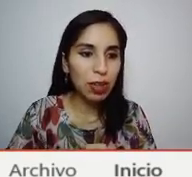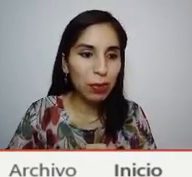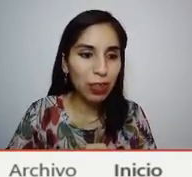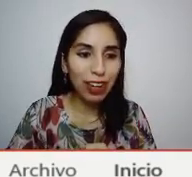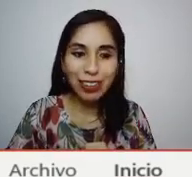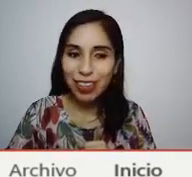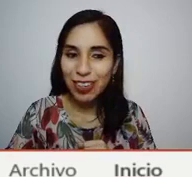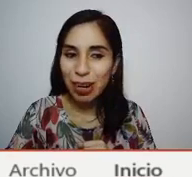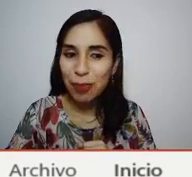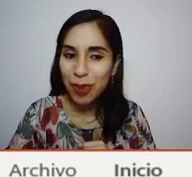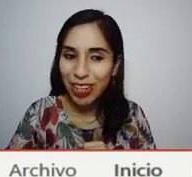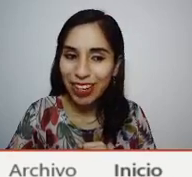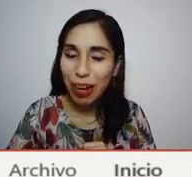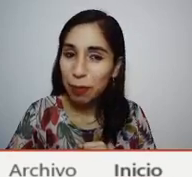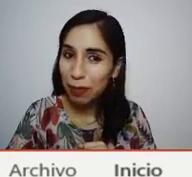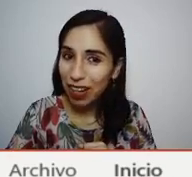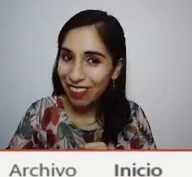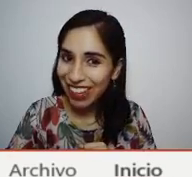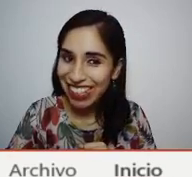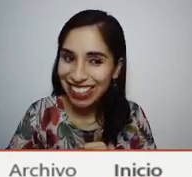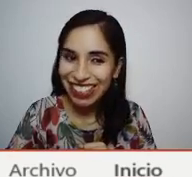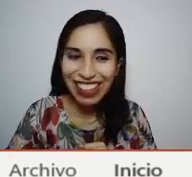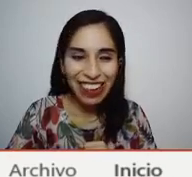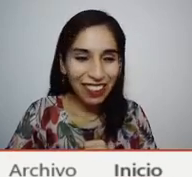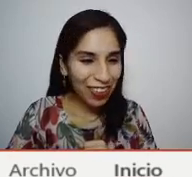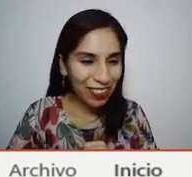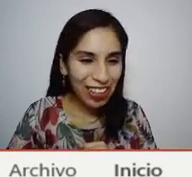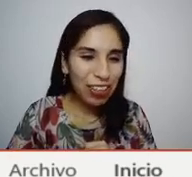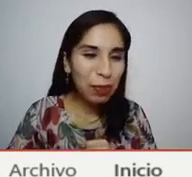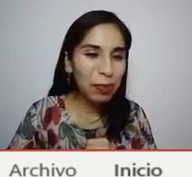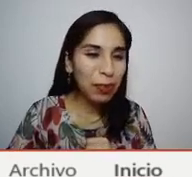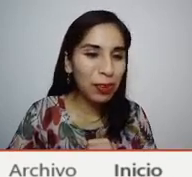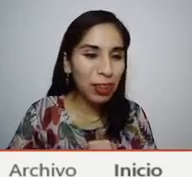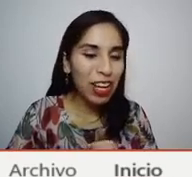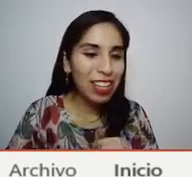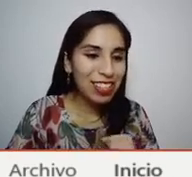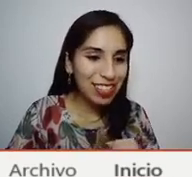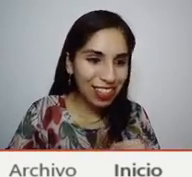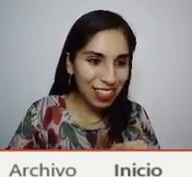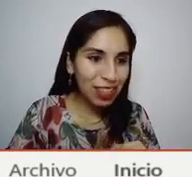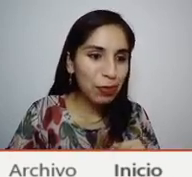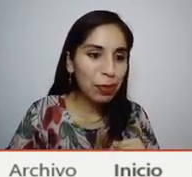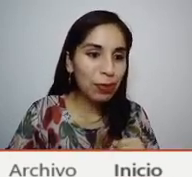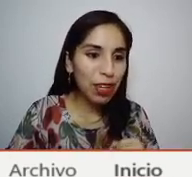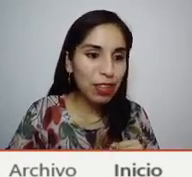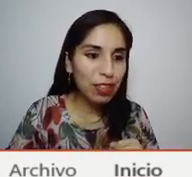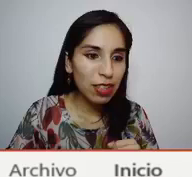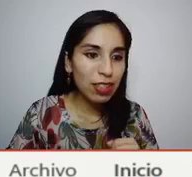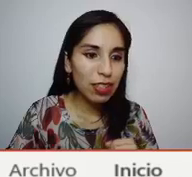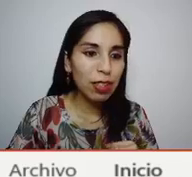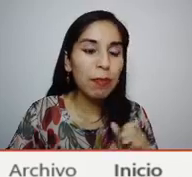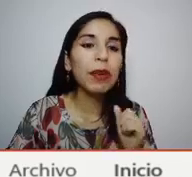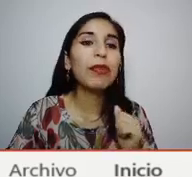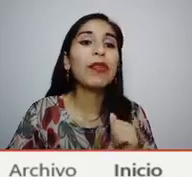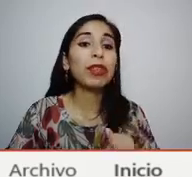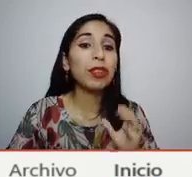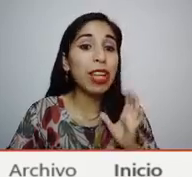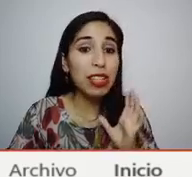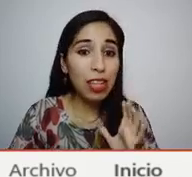dice la señora mónica señora mónica primera vez me comenta por favor sí y muy bien sí